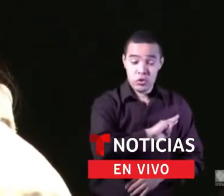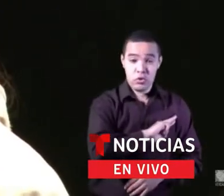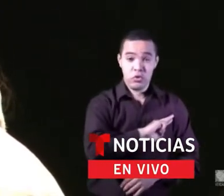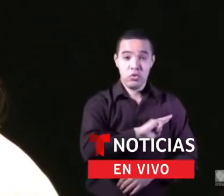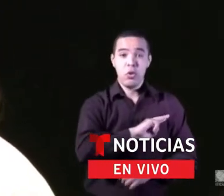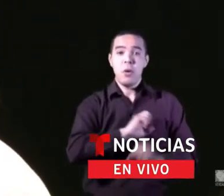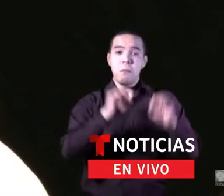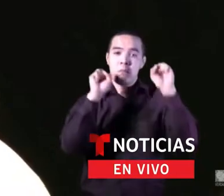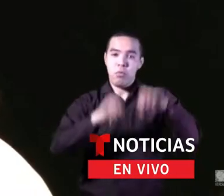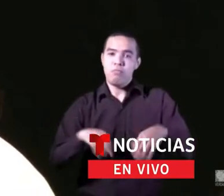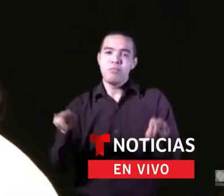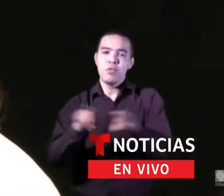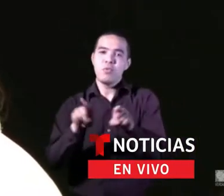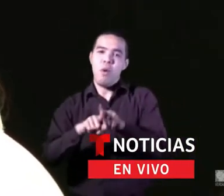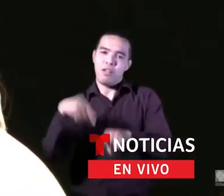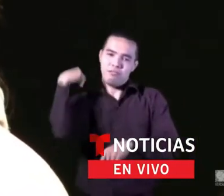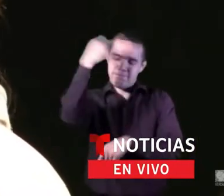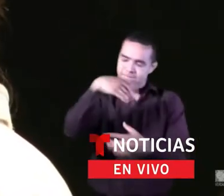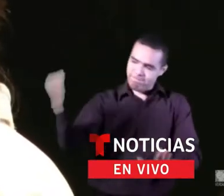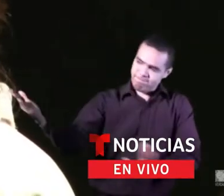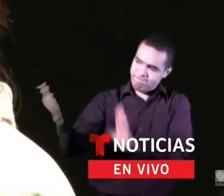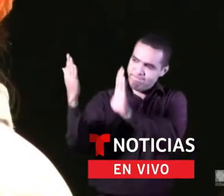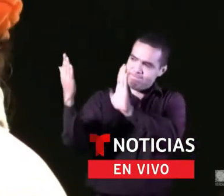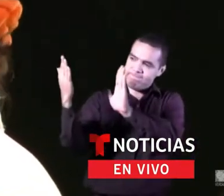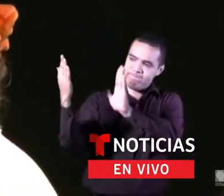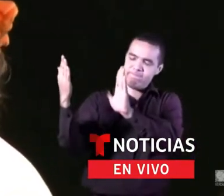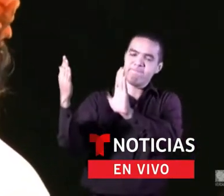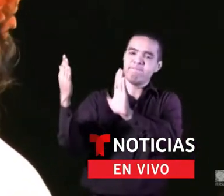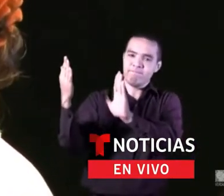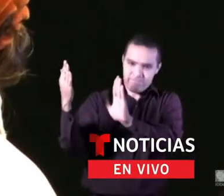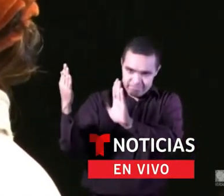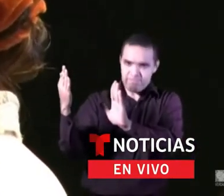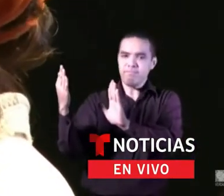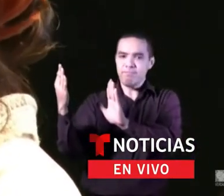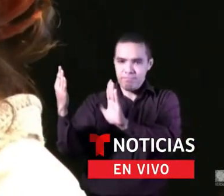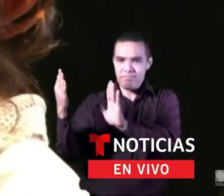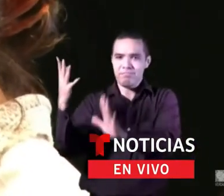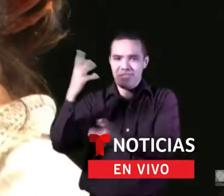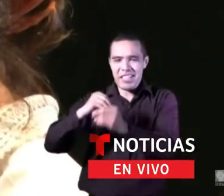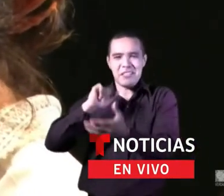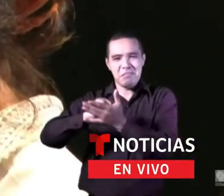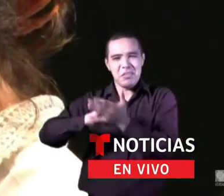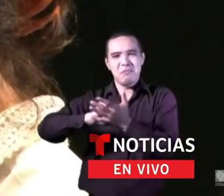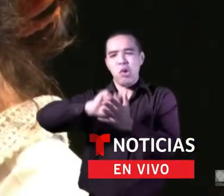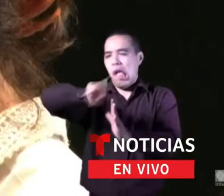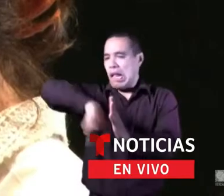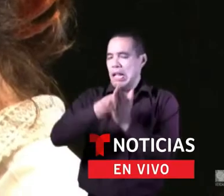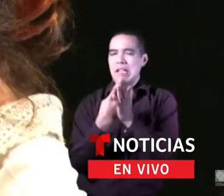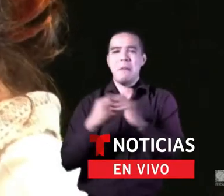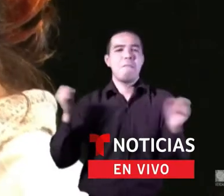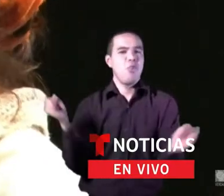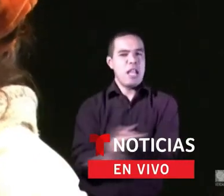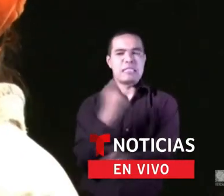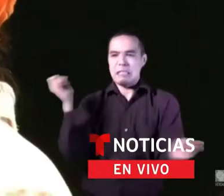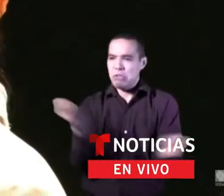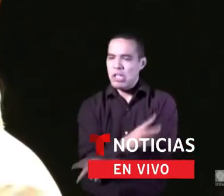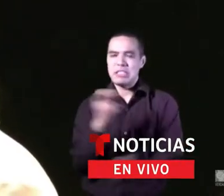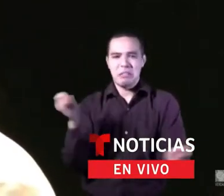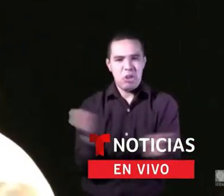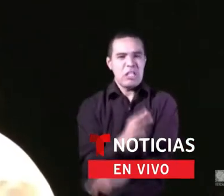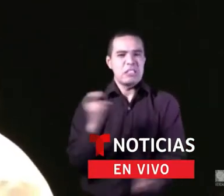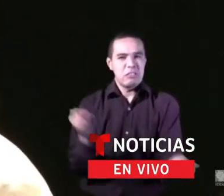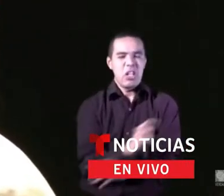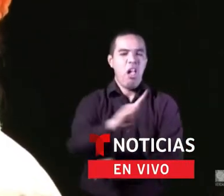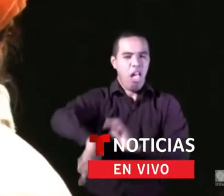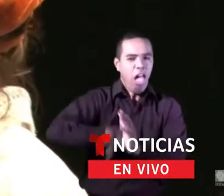y mirarnos a la cara y salir de esta espiral de violencia para que nuestros